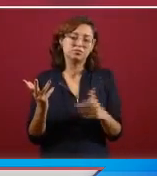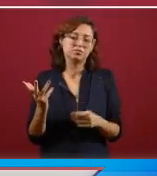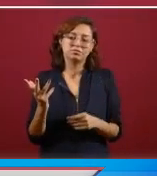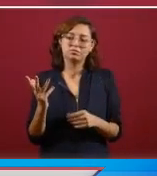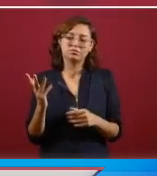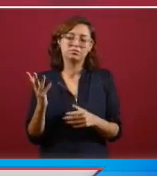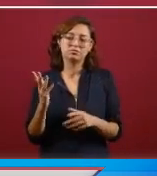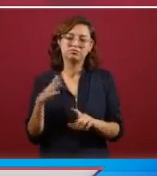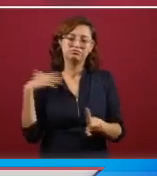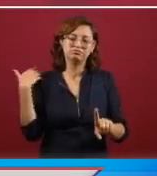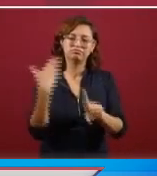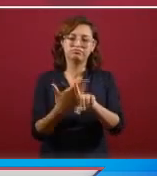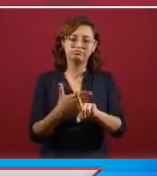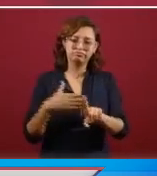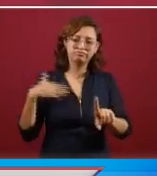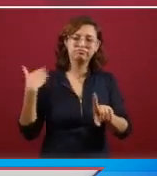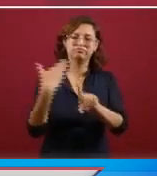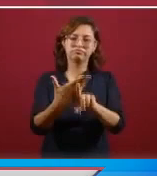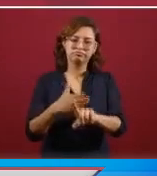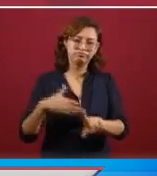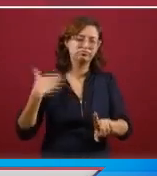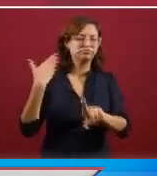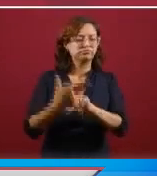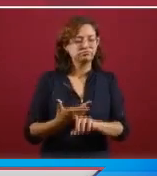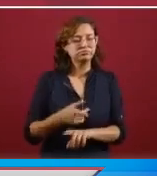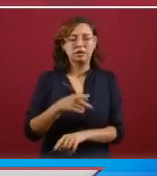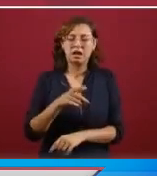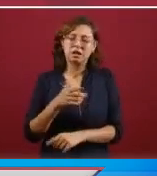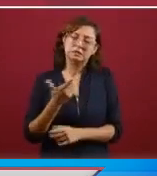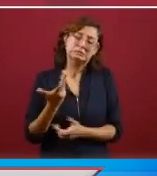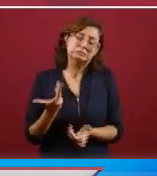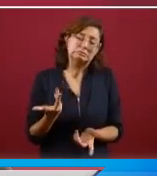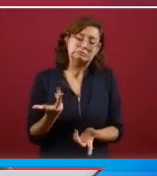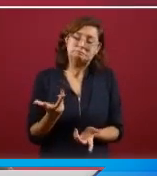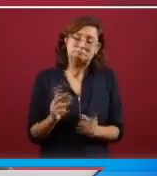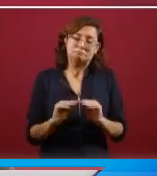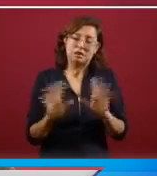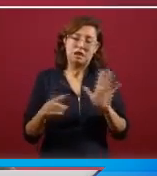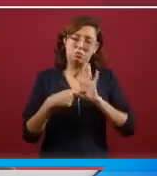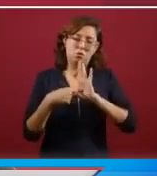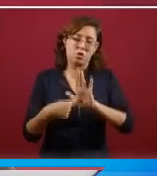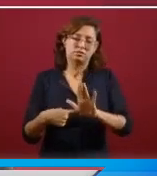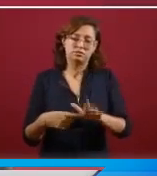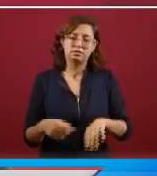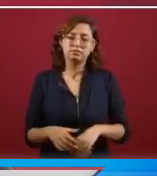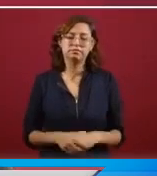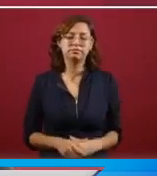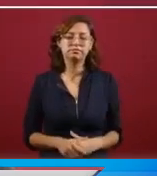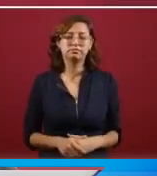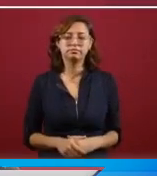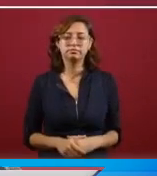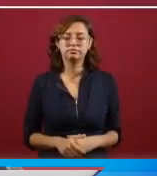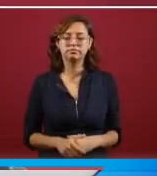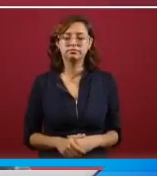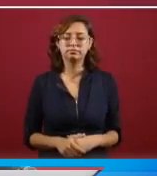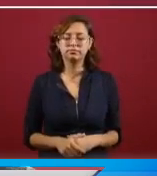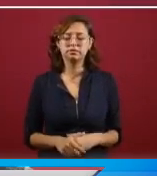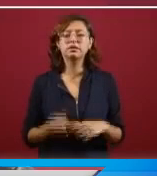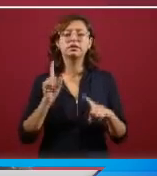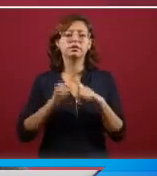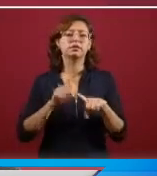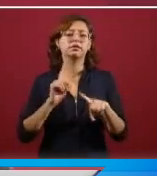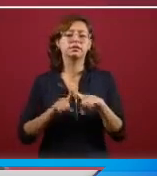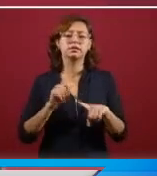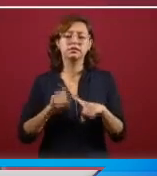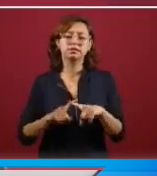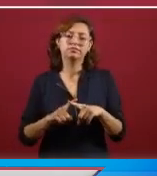de los adversarios que han visto afectados sus intereses económicos, luego de las acusaciones realizadas por personajes conservadores de